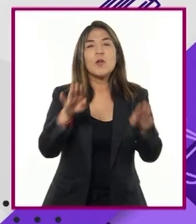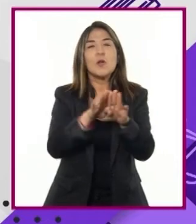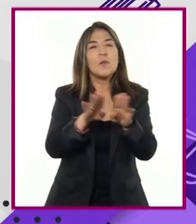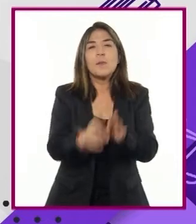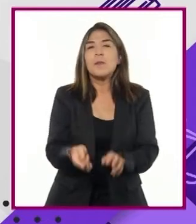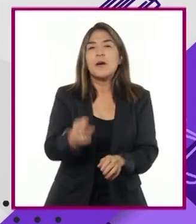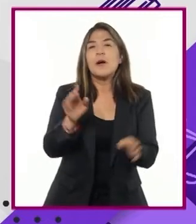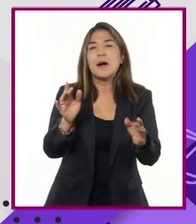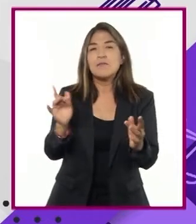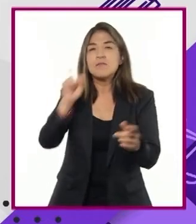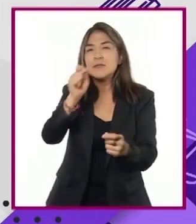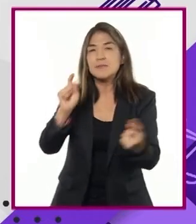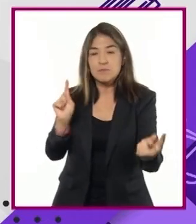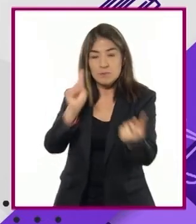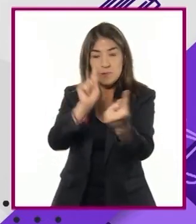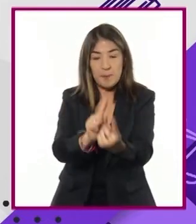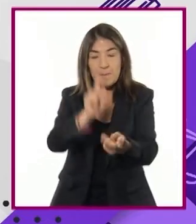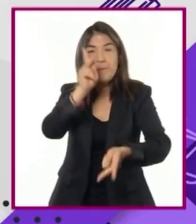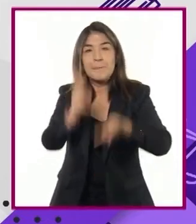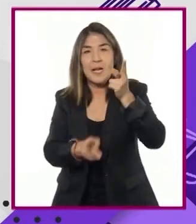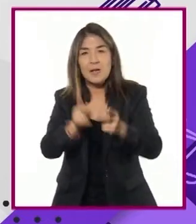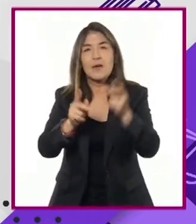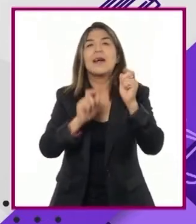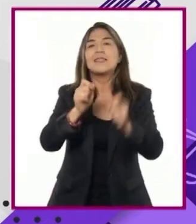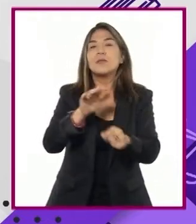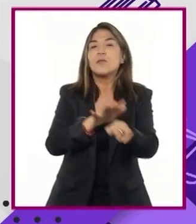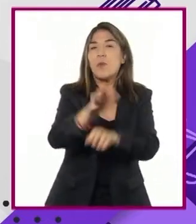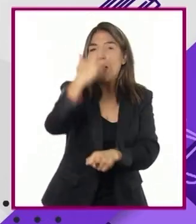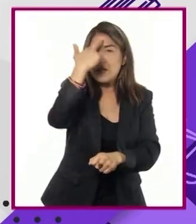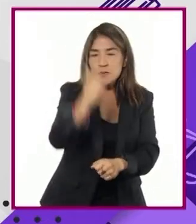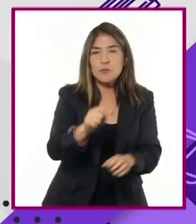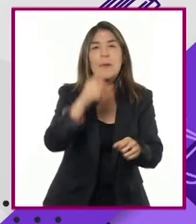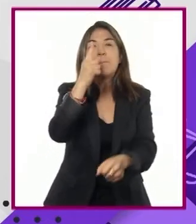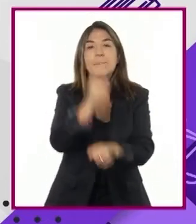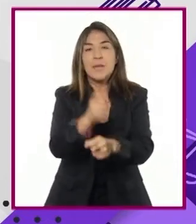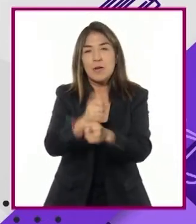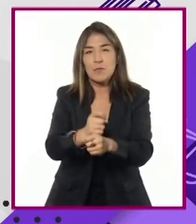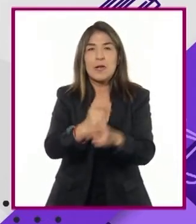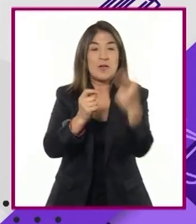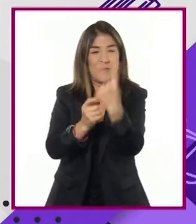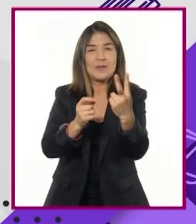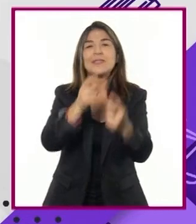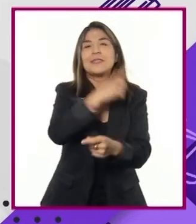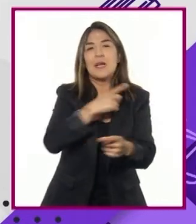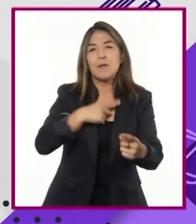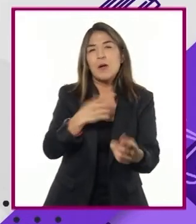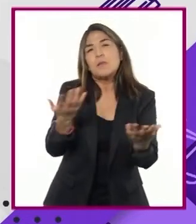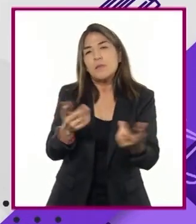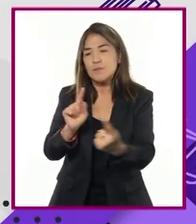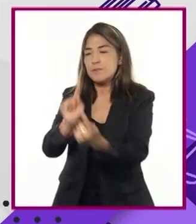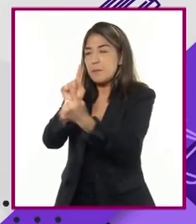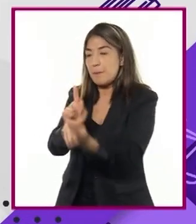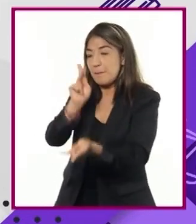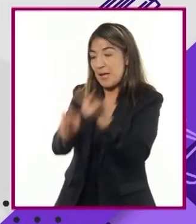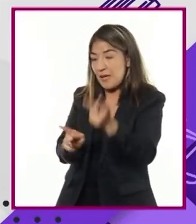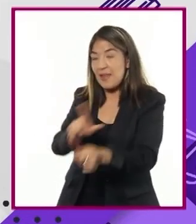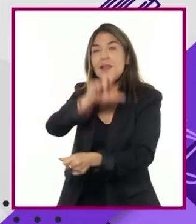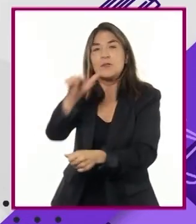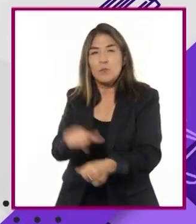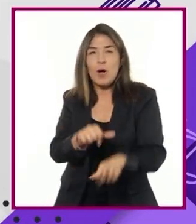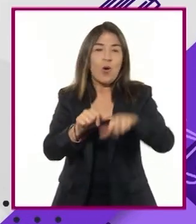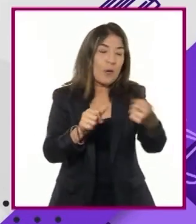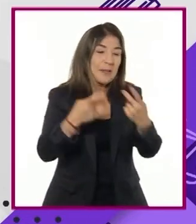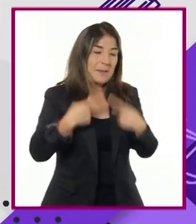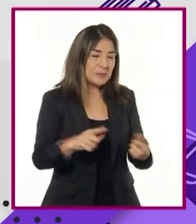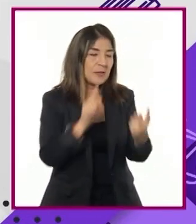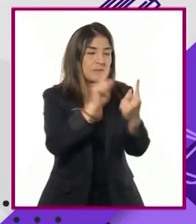las partes involucradas en el conflicto. Hablar por separado con los y las involucradas para